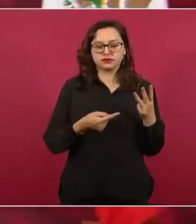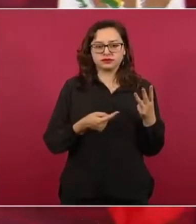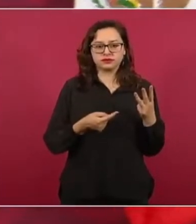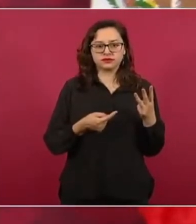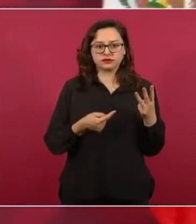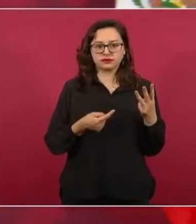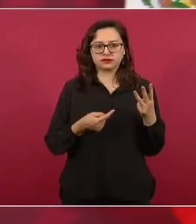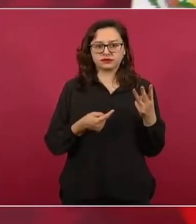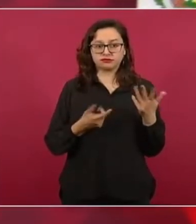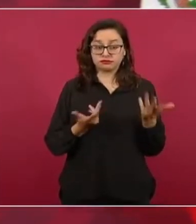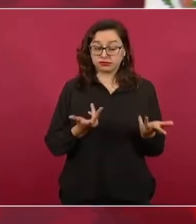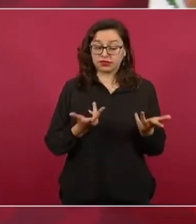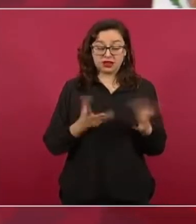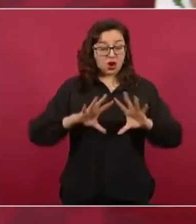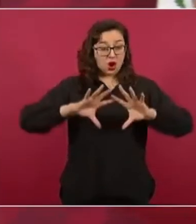estamos